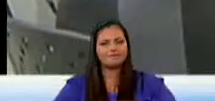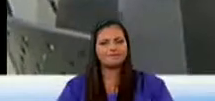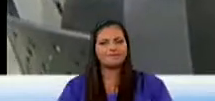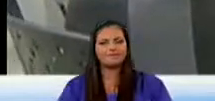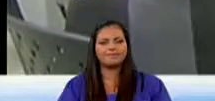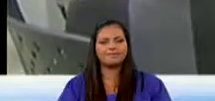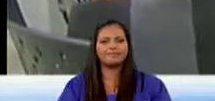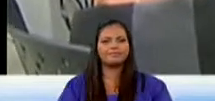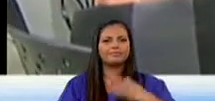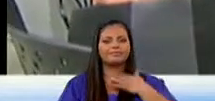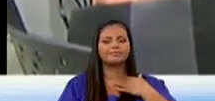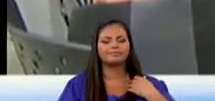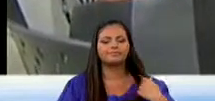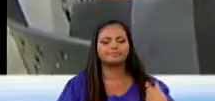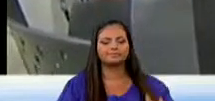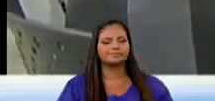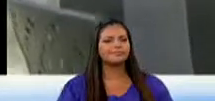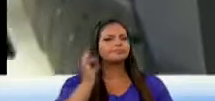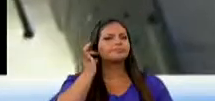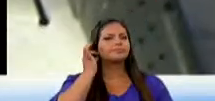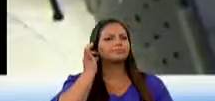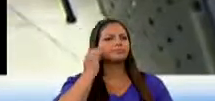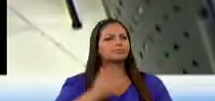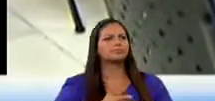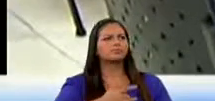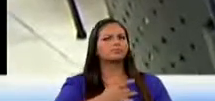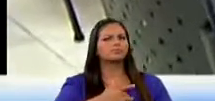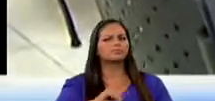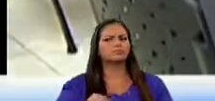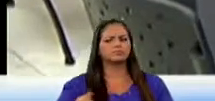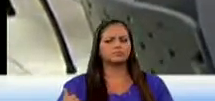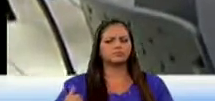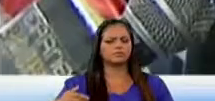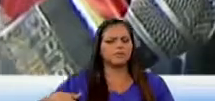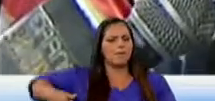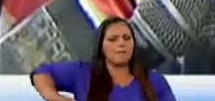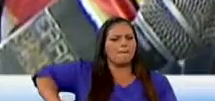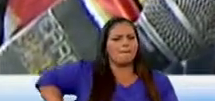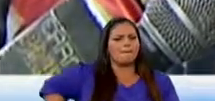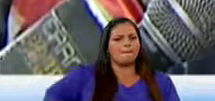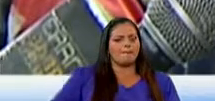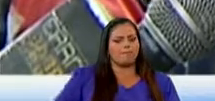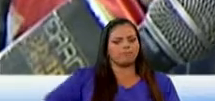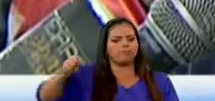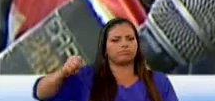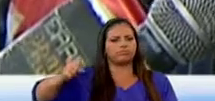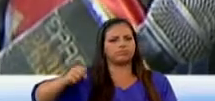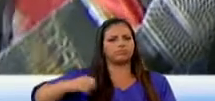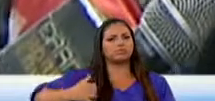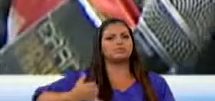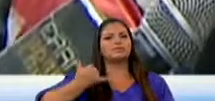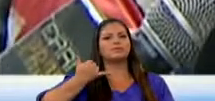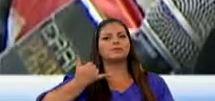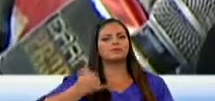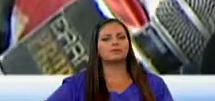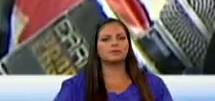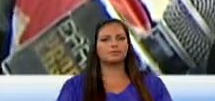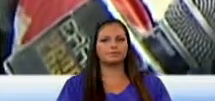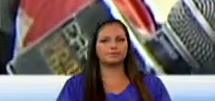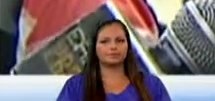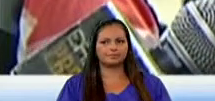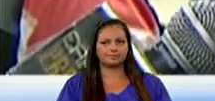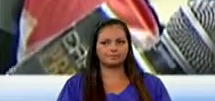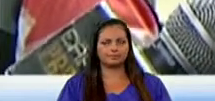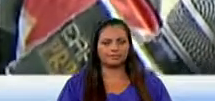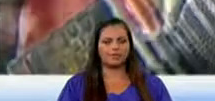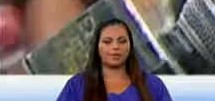que metió una de sus manos a sus prendas, a sus bolsillos, y se le sustrae un teléfono. Parece que se lo entrega